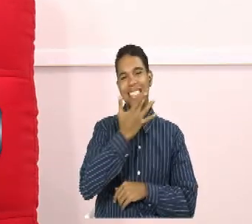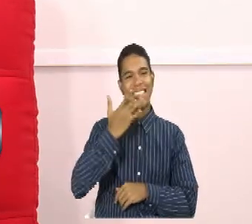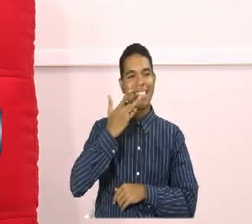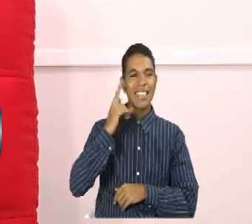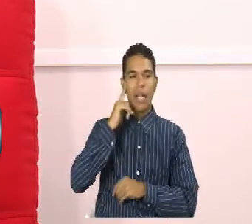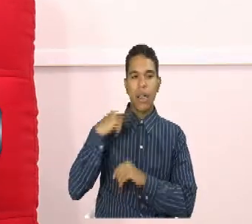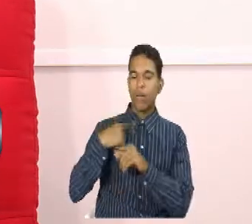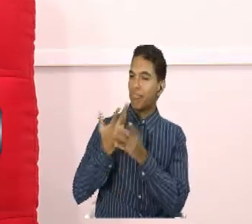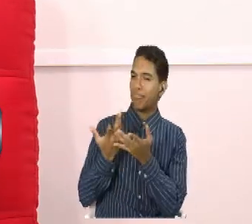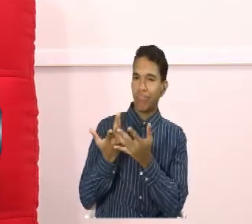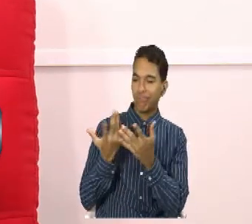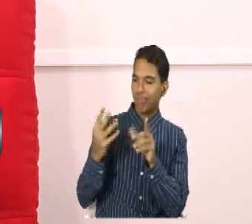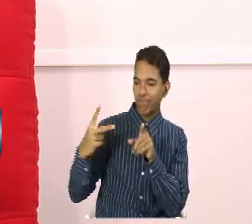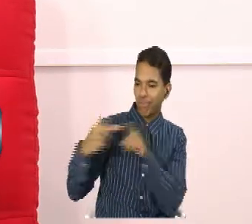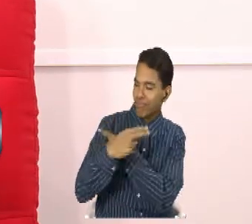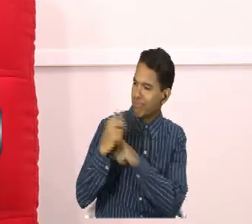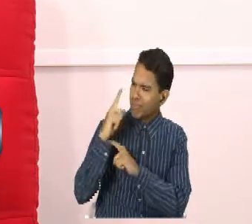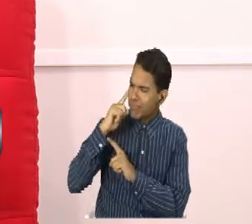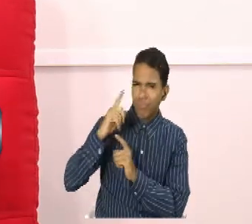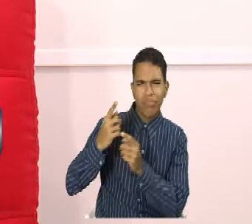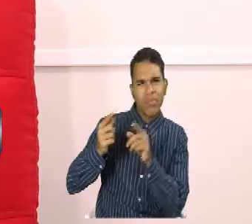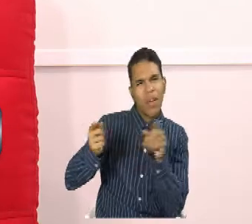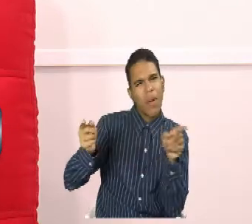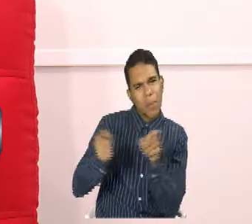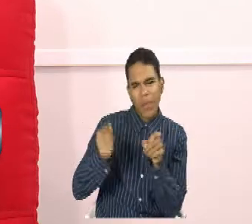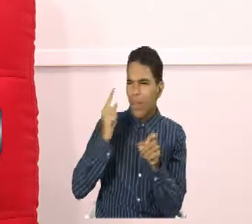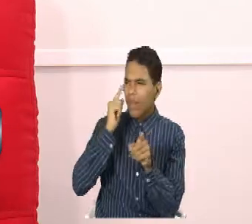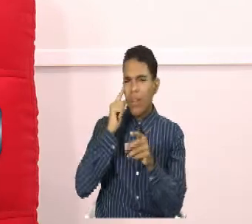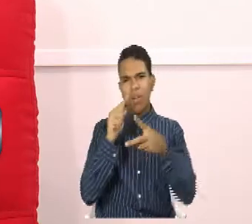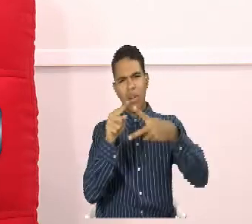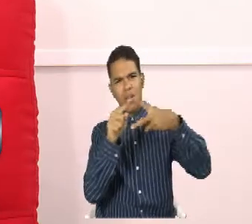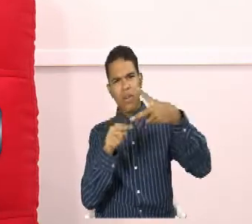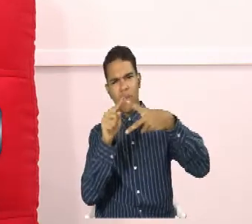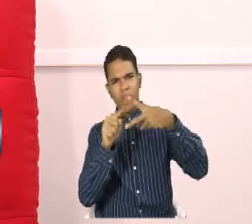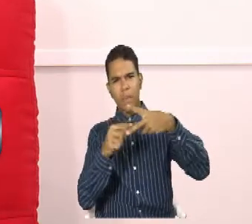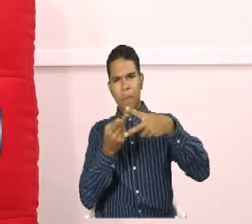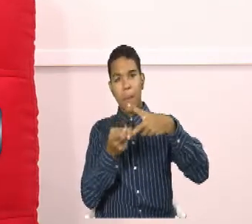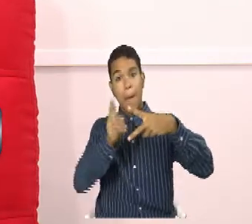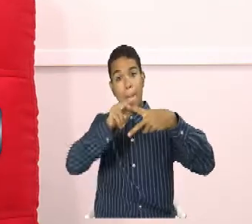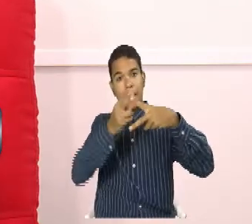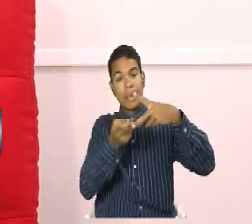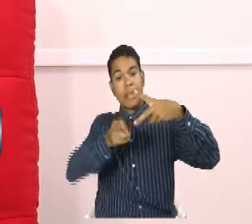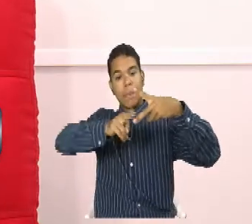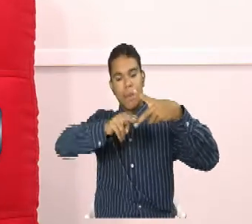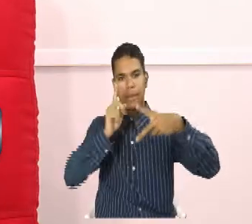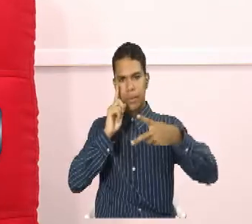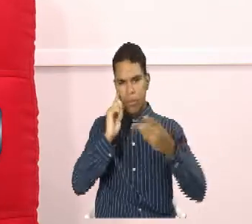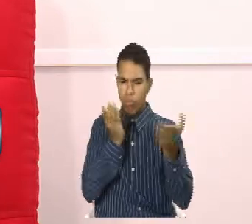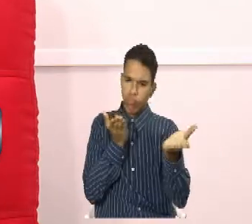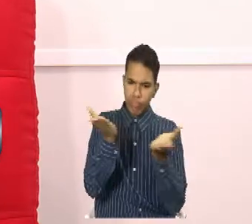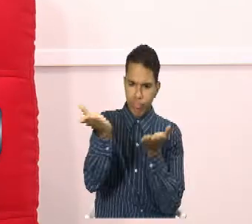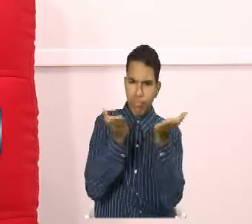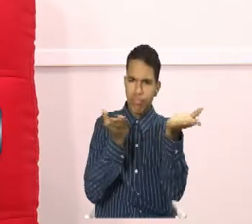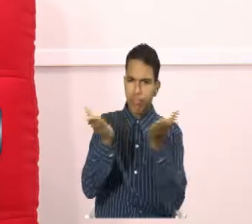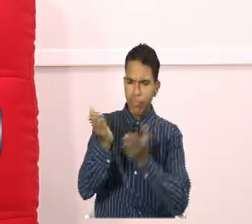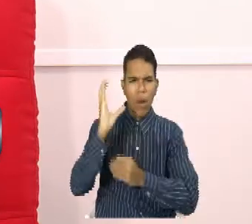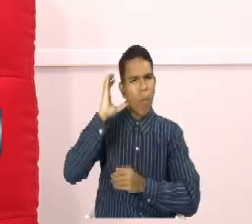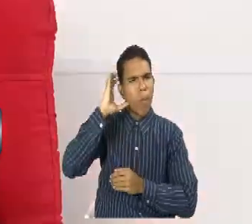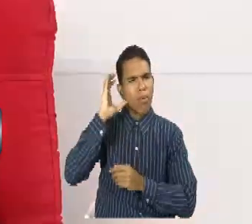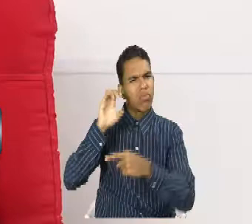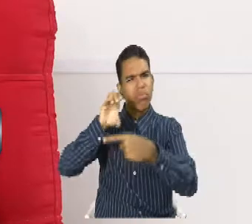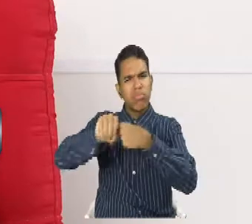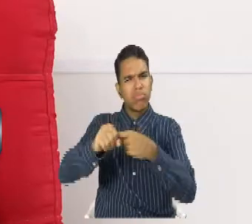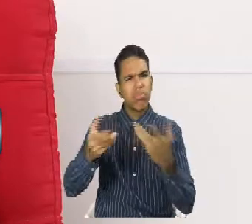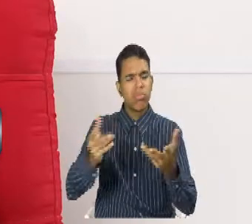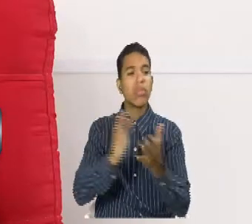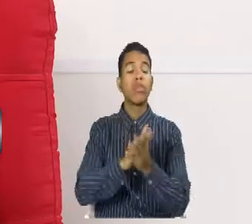nuestro programa. Cuéntanos sobre esos dos servicios que quieres adicionar a nuestro tema del día y que pueden encontrar en Magda Cudelo. Pues son unos nuevos servicios